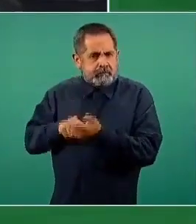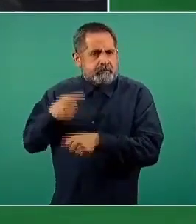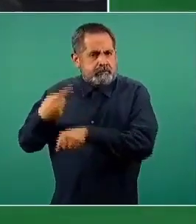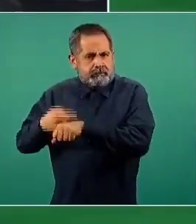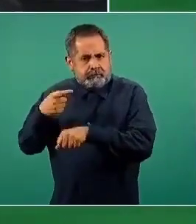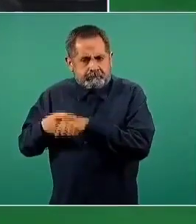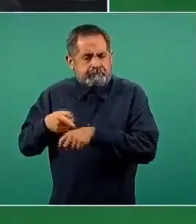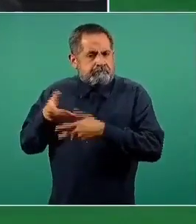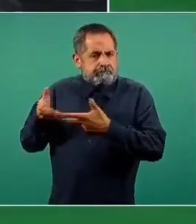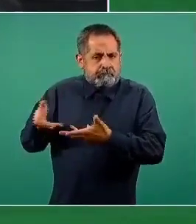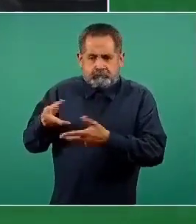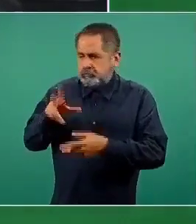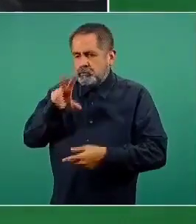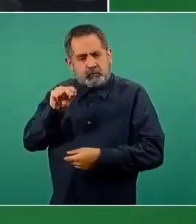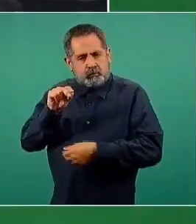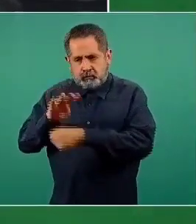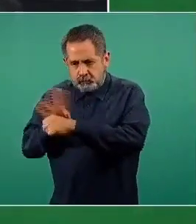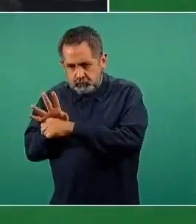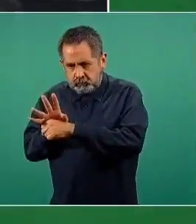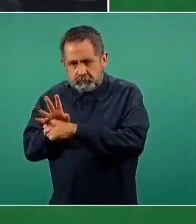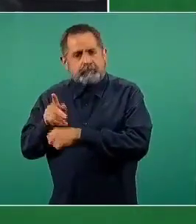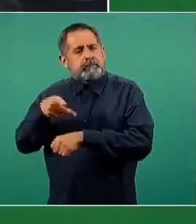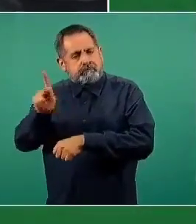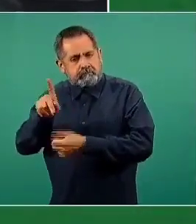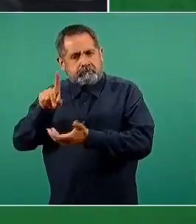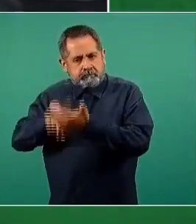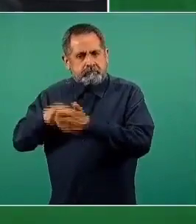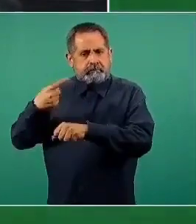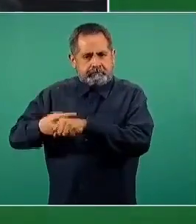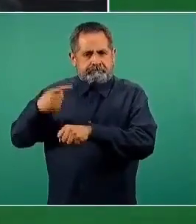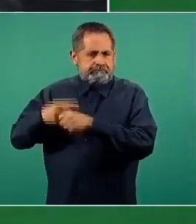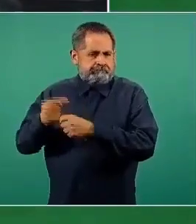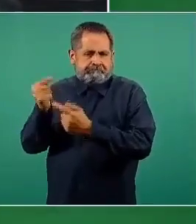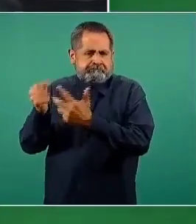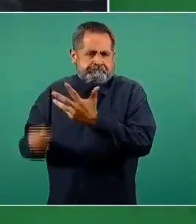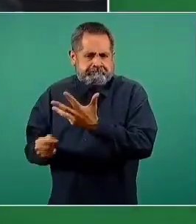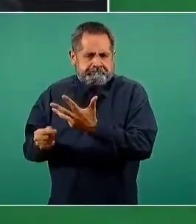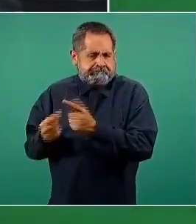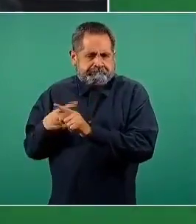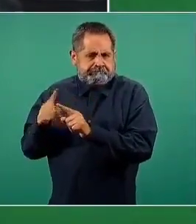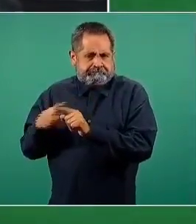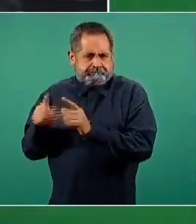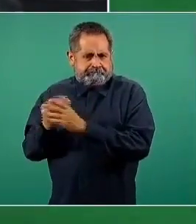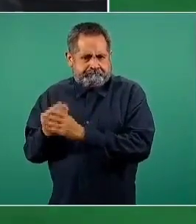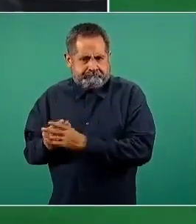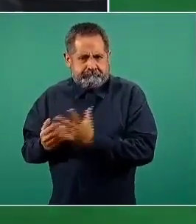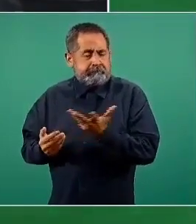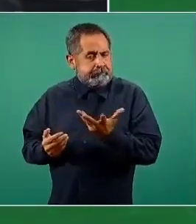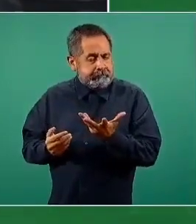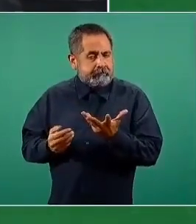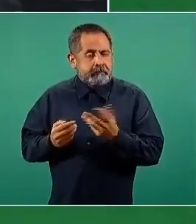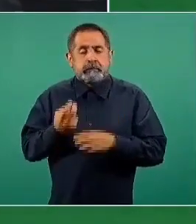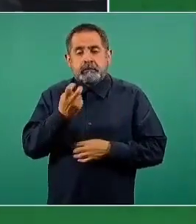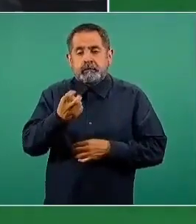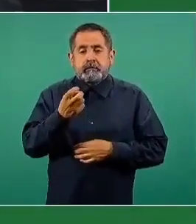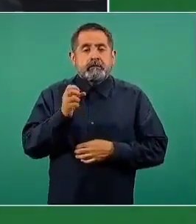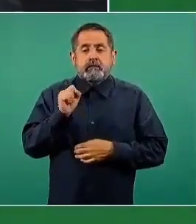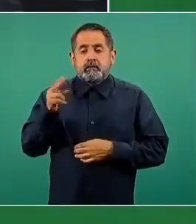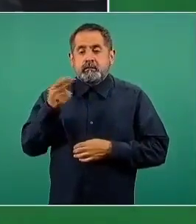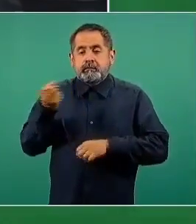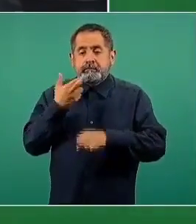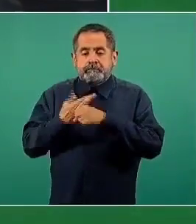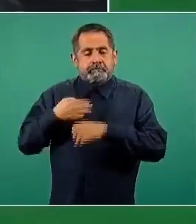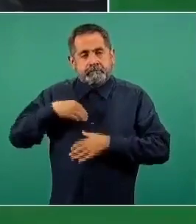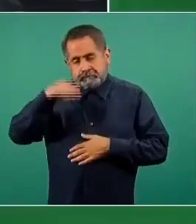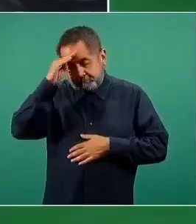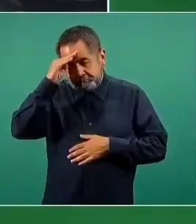los padecimientos no COVID y por otra parte, como lo mencionó el señor subsecretario, lo que esperamos a